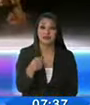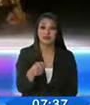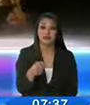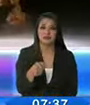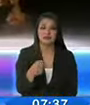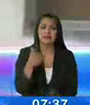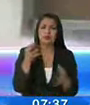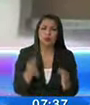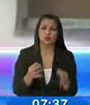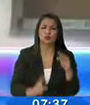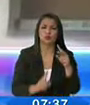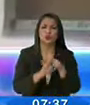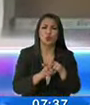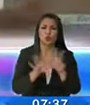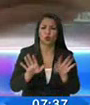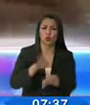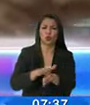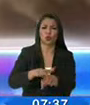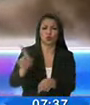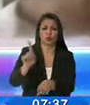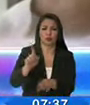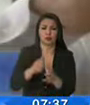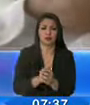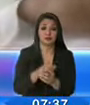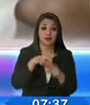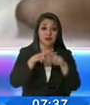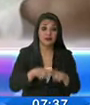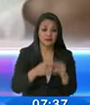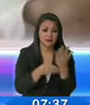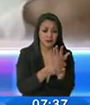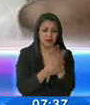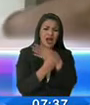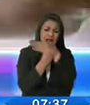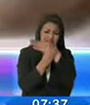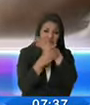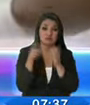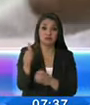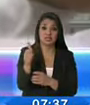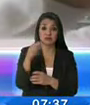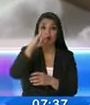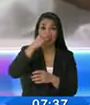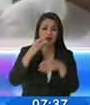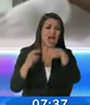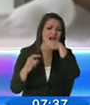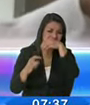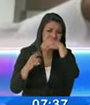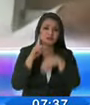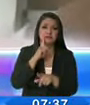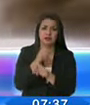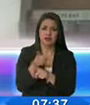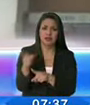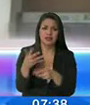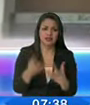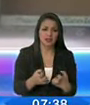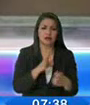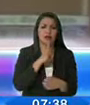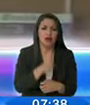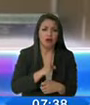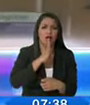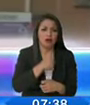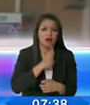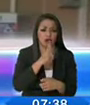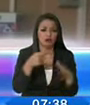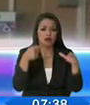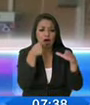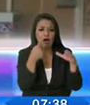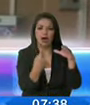accidental. Le revisaron la mano, ella tiene en la mano las mordeduras del niño, porque ella trató de hacerlo vomitar, pero fue tarde.